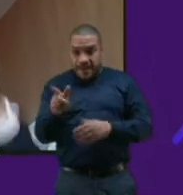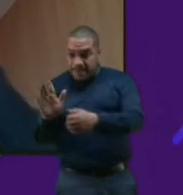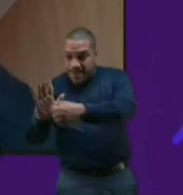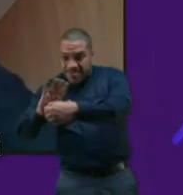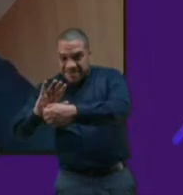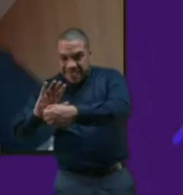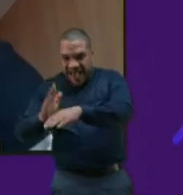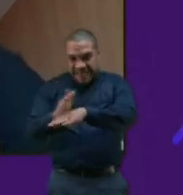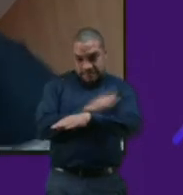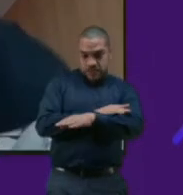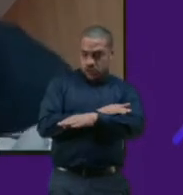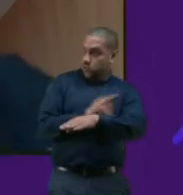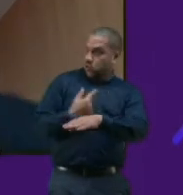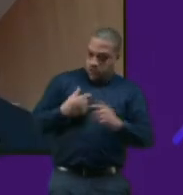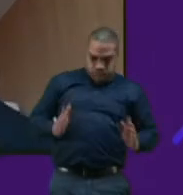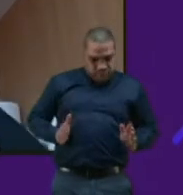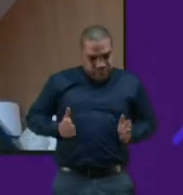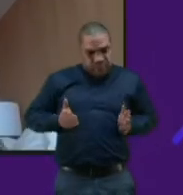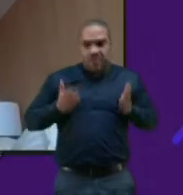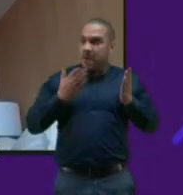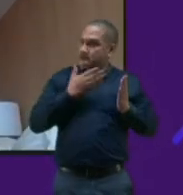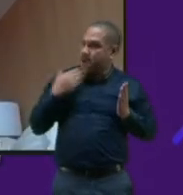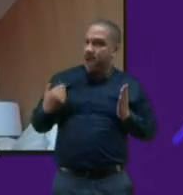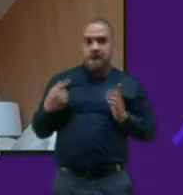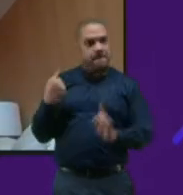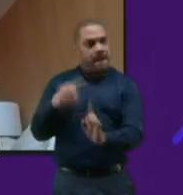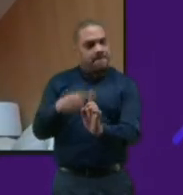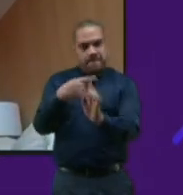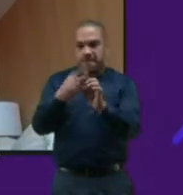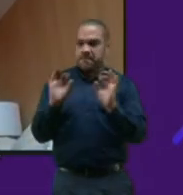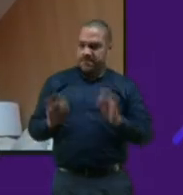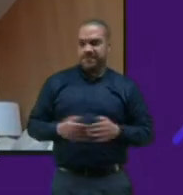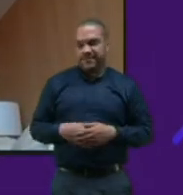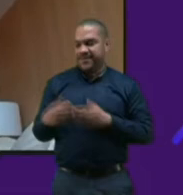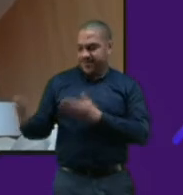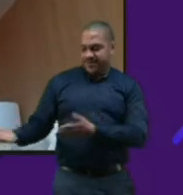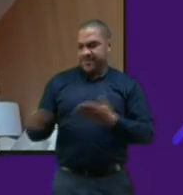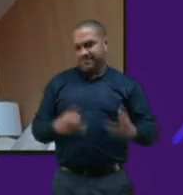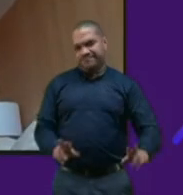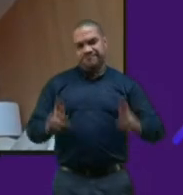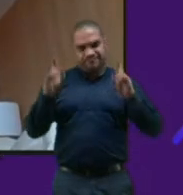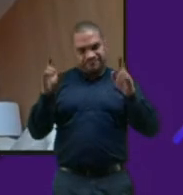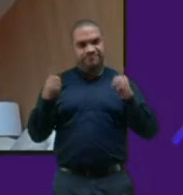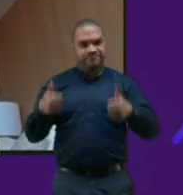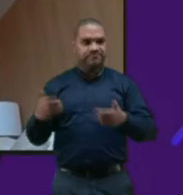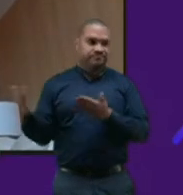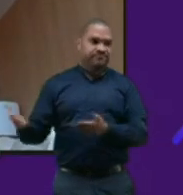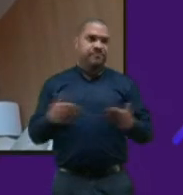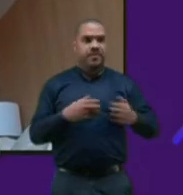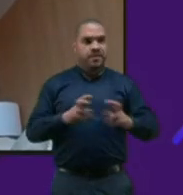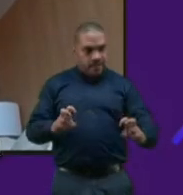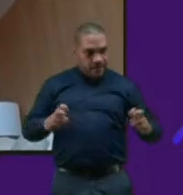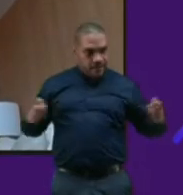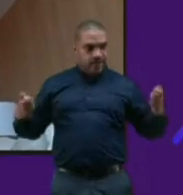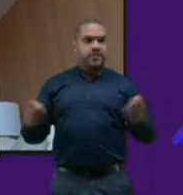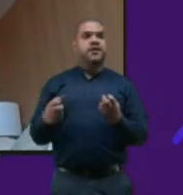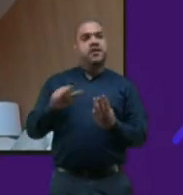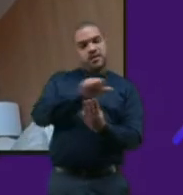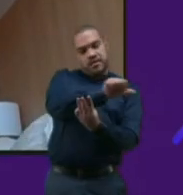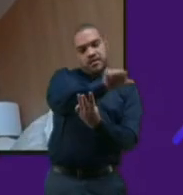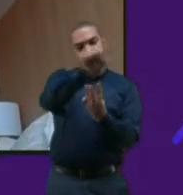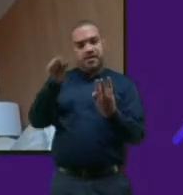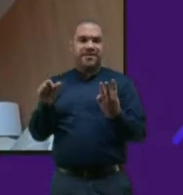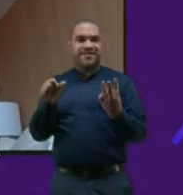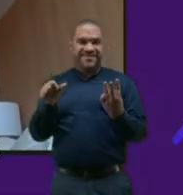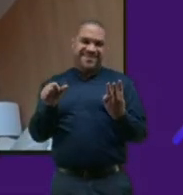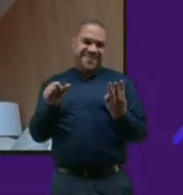pandemia. Pero Rodrigo, bienvenido, qué rico que estés acá en este panel con tres viejas, como decimos en